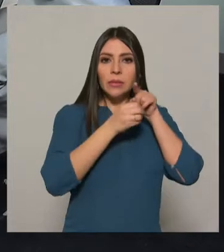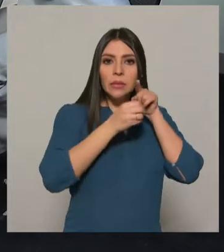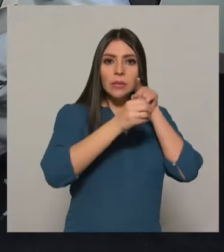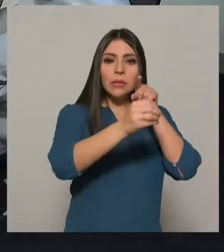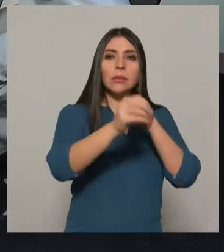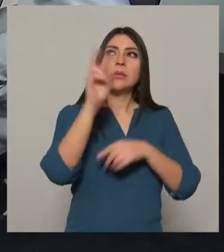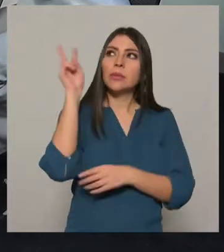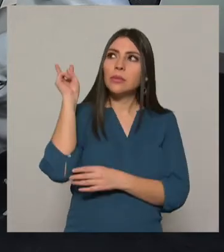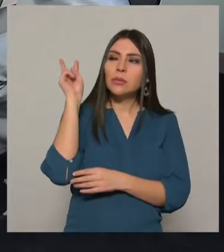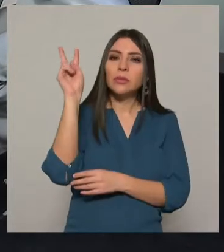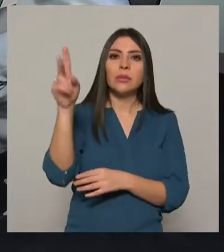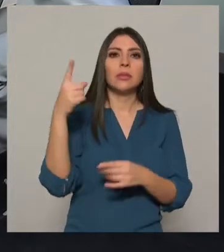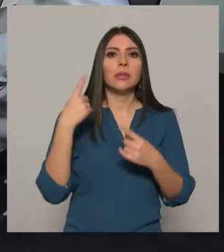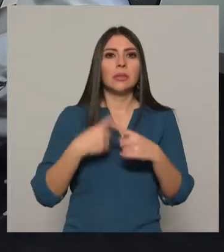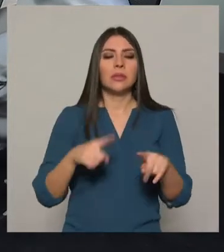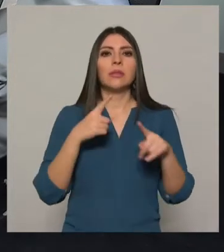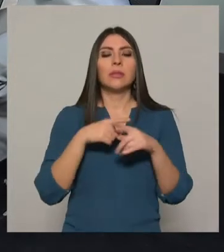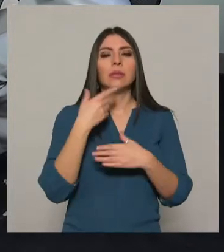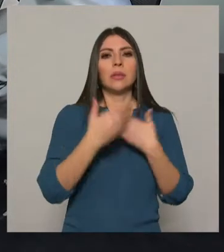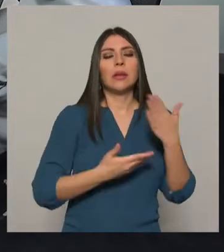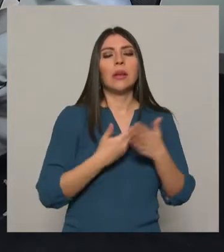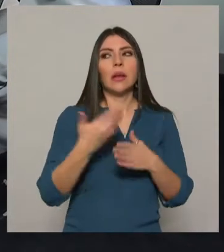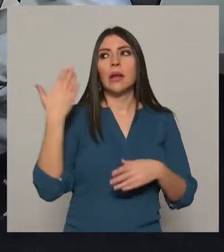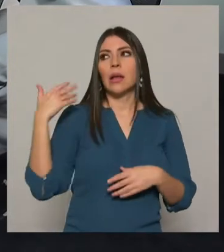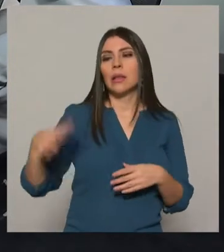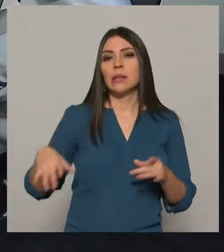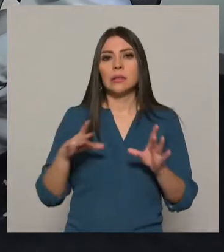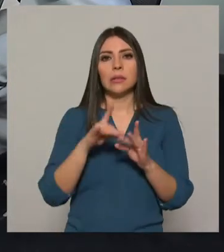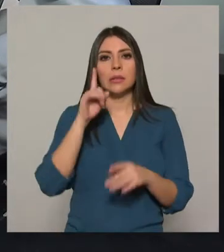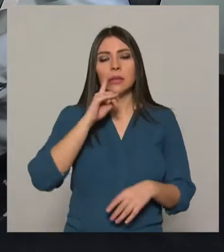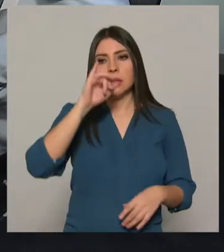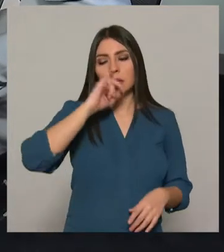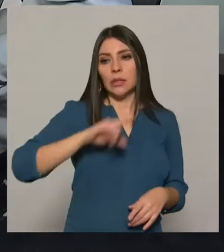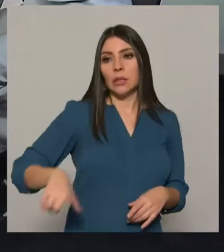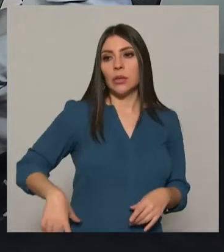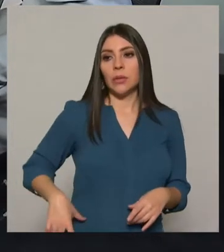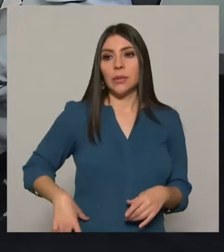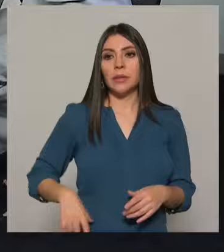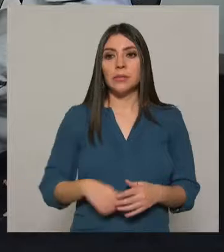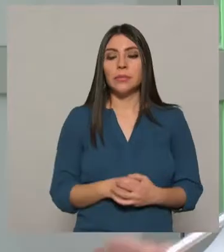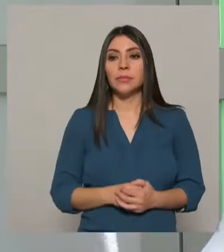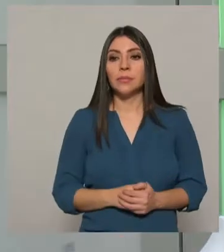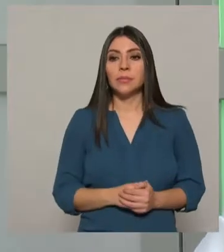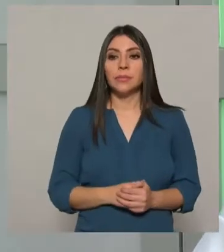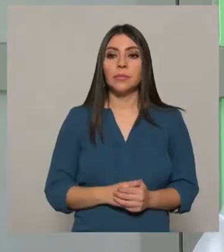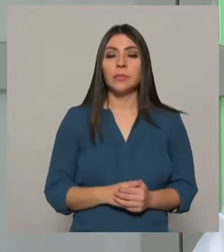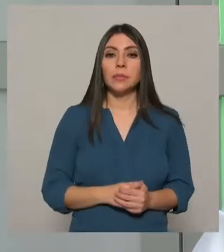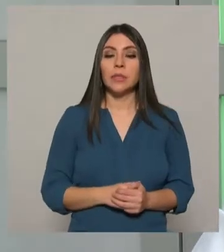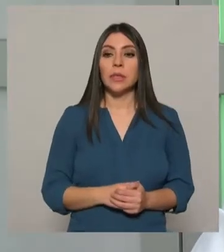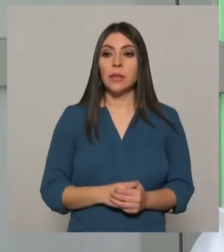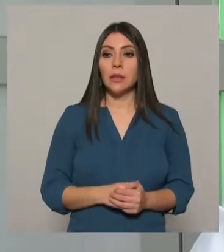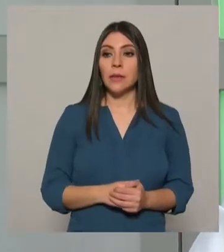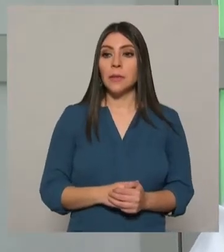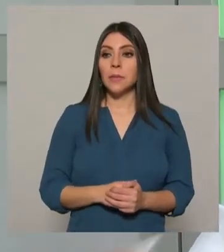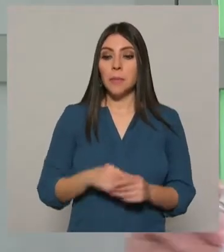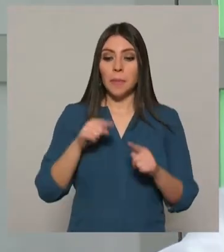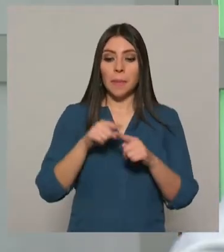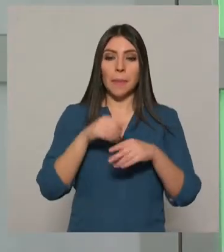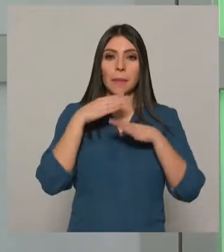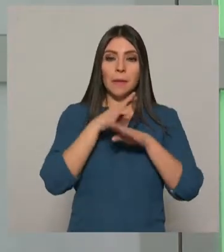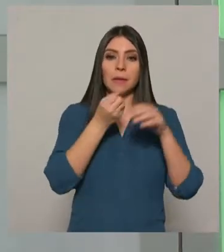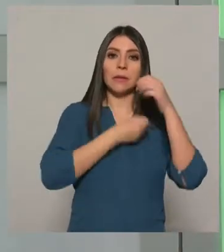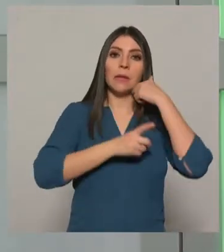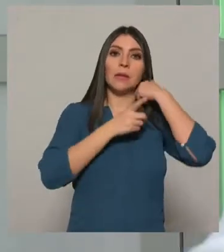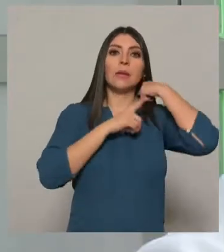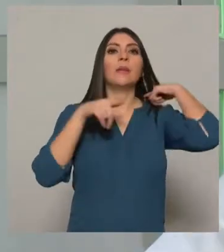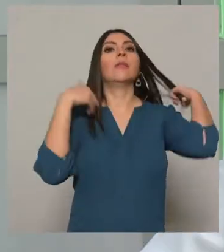y todos los proyectos que ha mencionado y ha dado a conocer la jefa de gobierno. En materia de salud, hay que señalar que ya está puesta en marcha la construcción de un